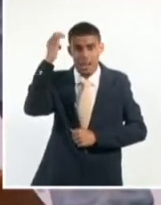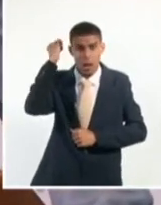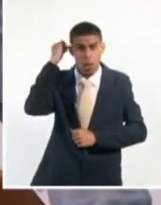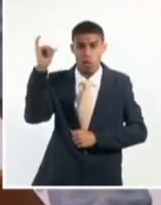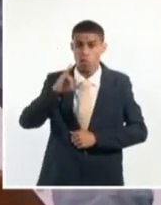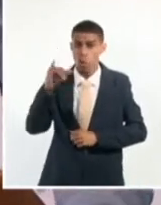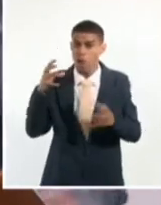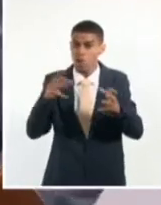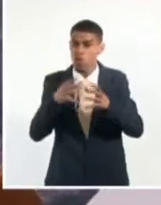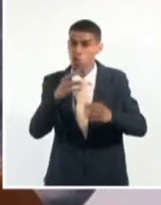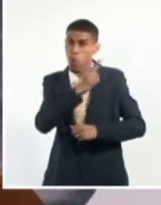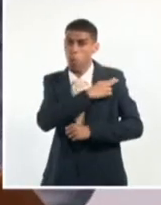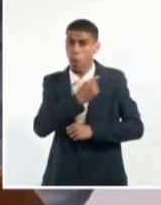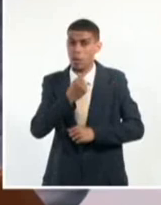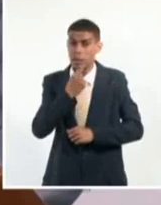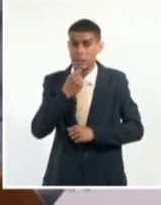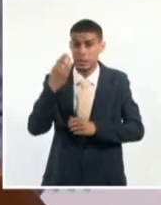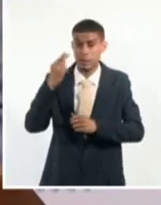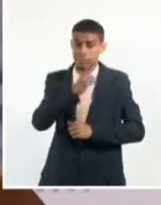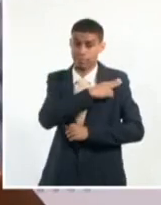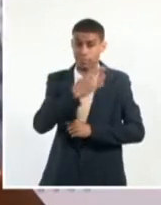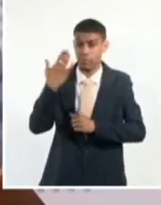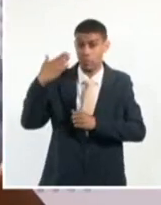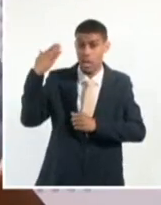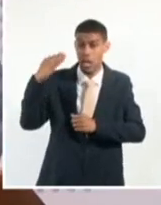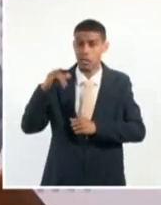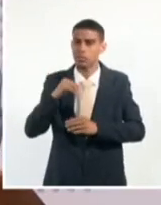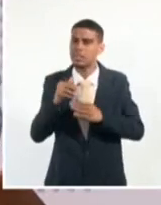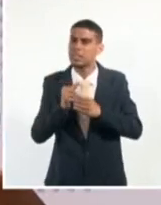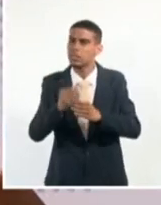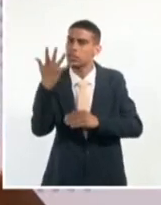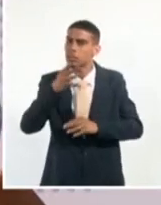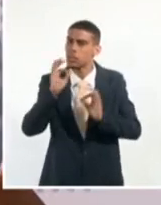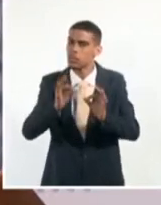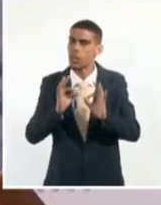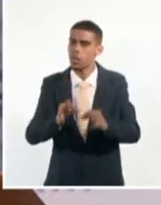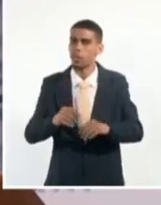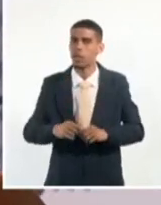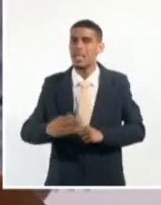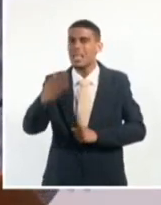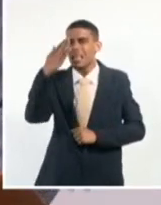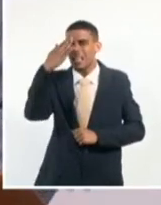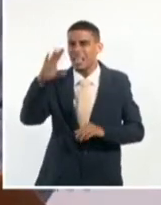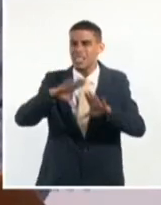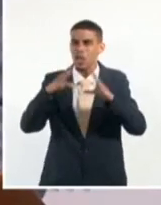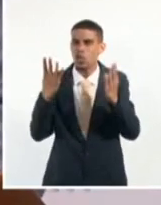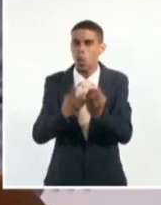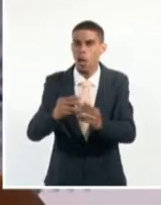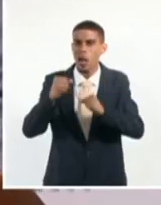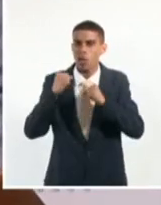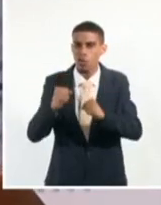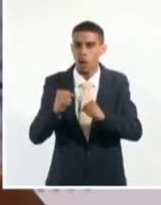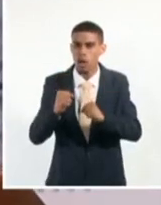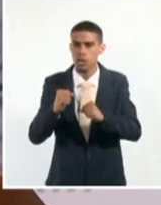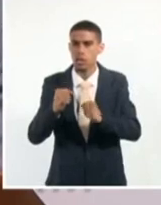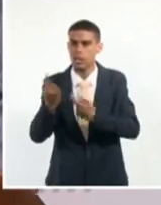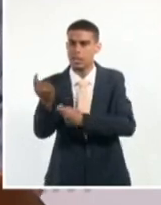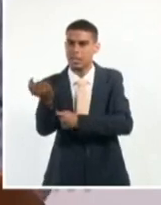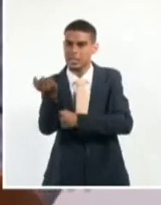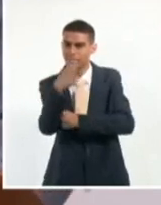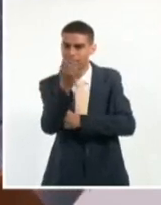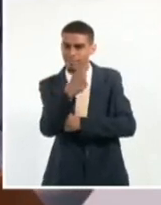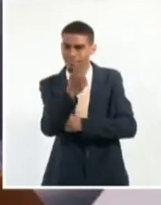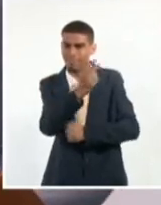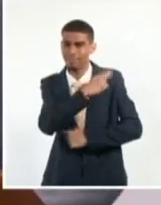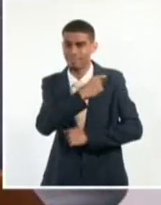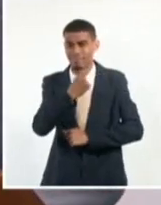nos educaron en el optimismo frente a las adversidades. Gracias por toda la fuerza de la que nos nutre la revolución que